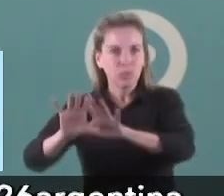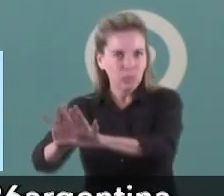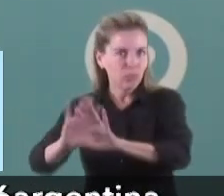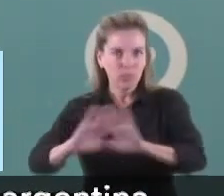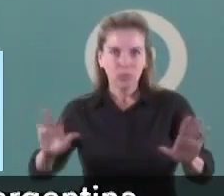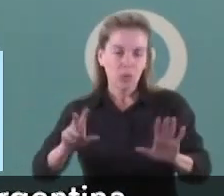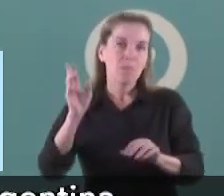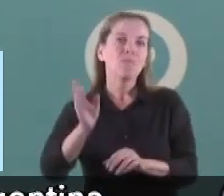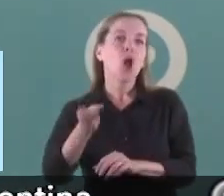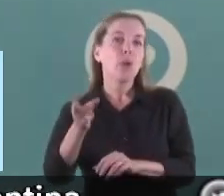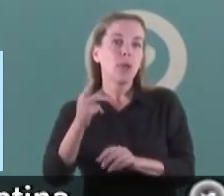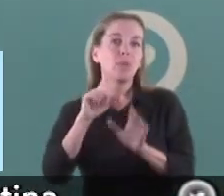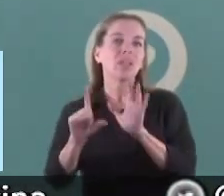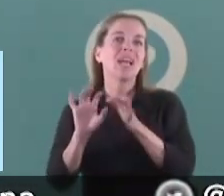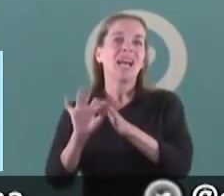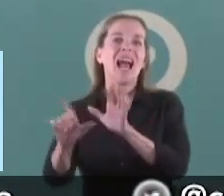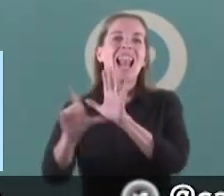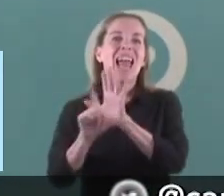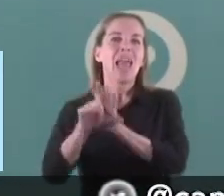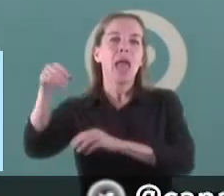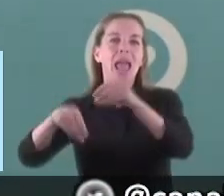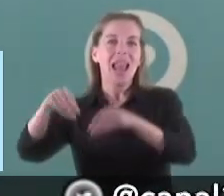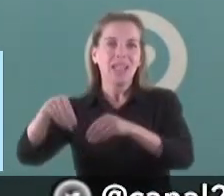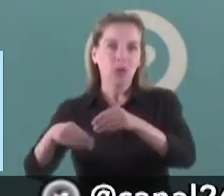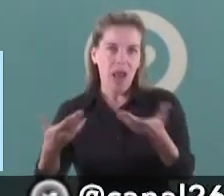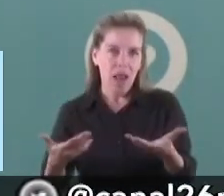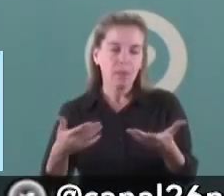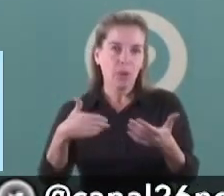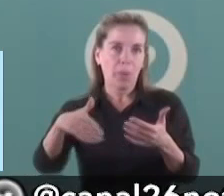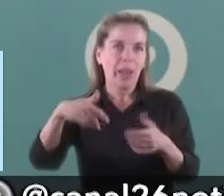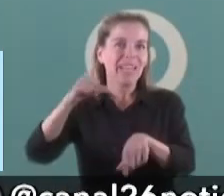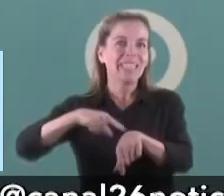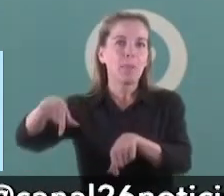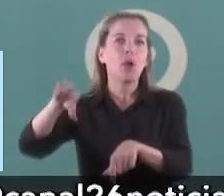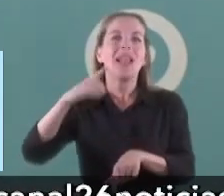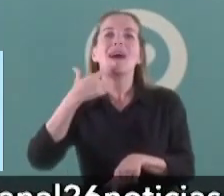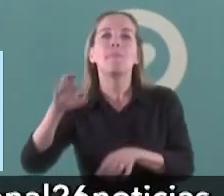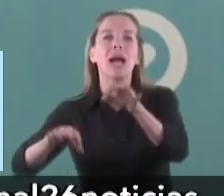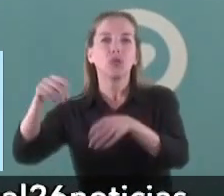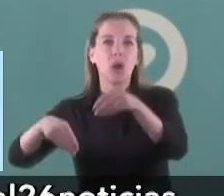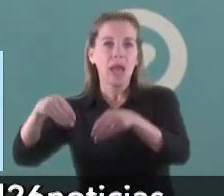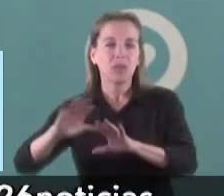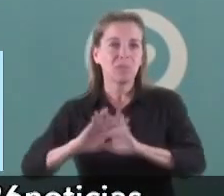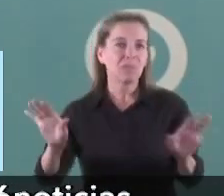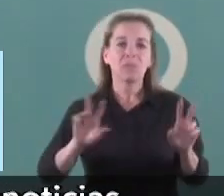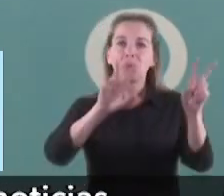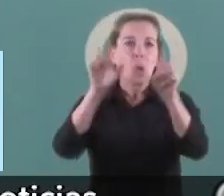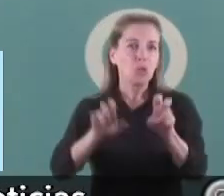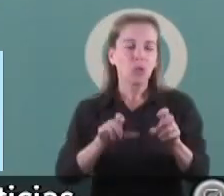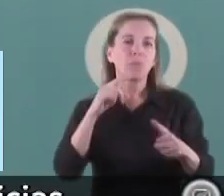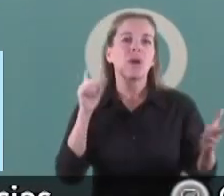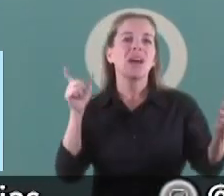prohibidos por la ley electoral próximo a las paso por lo demás La verdad que ha sido una reunión muy